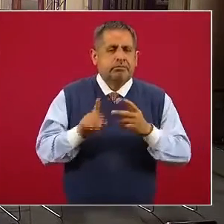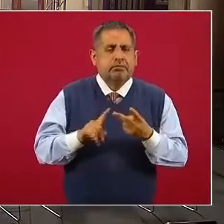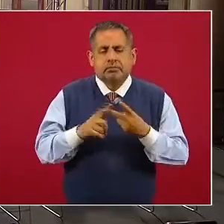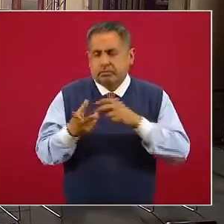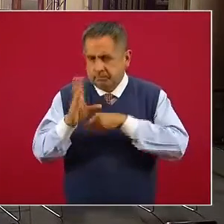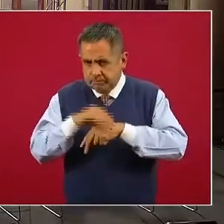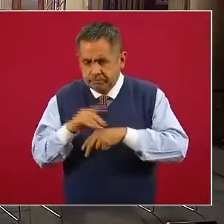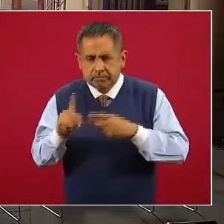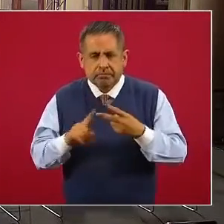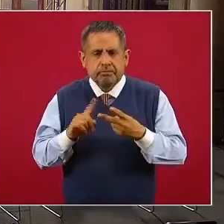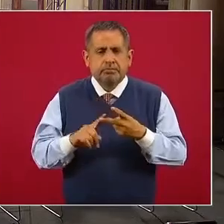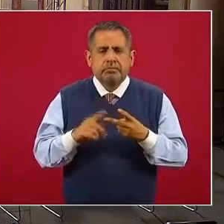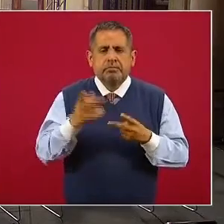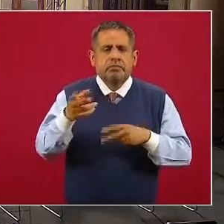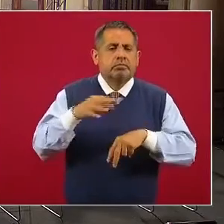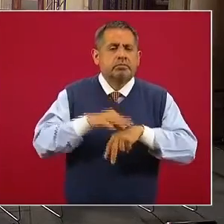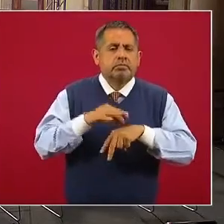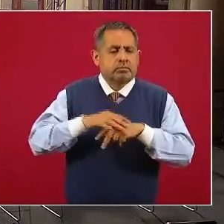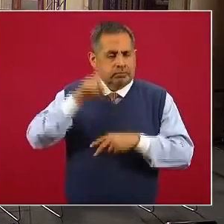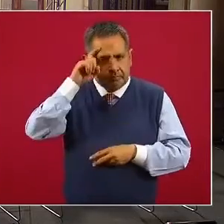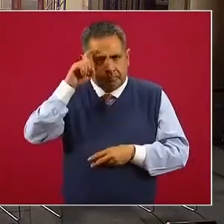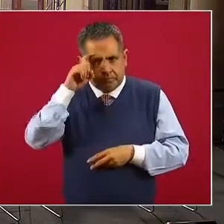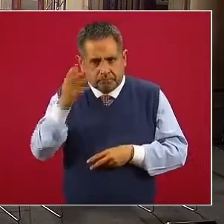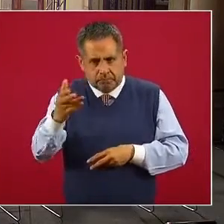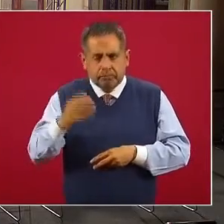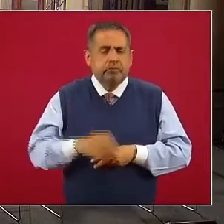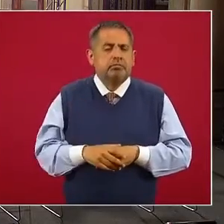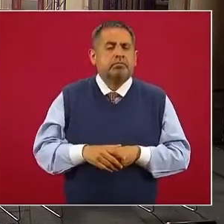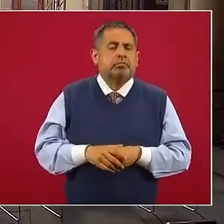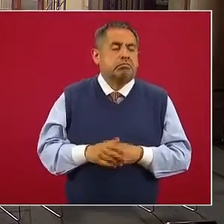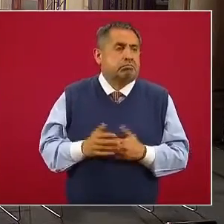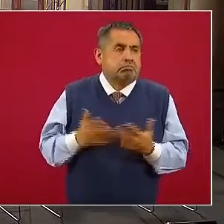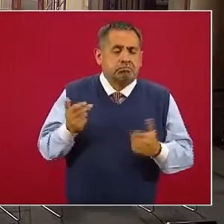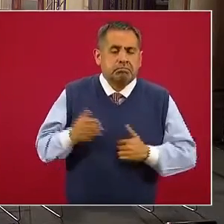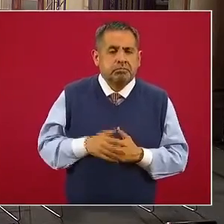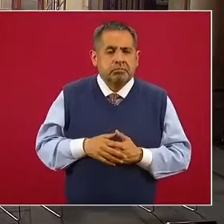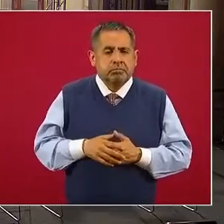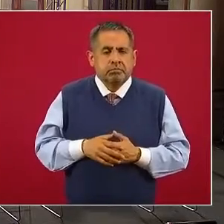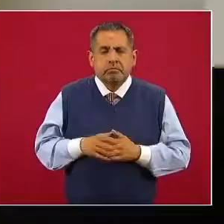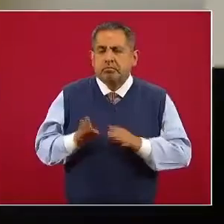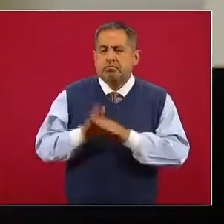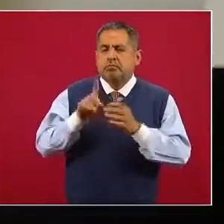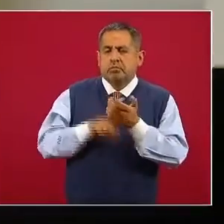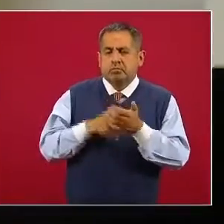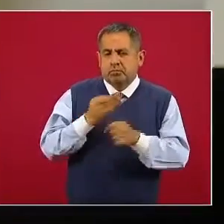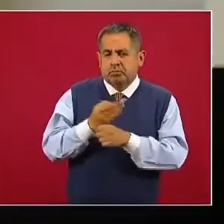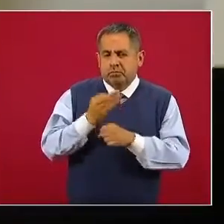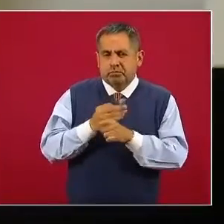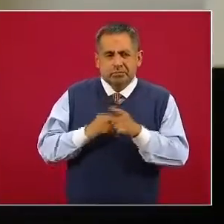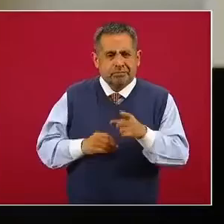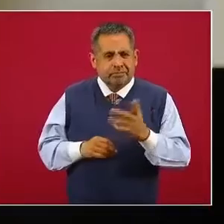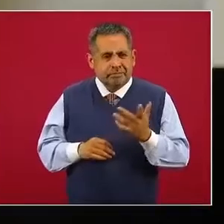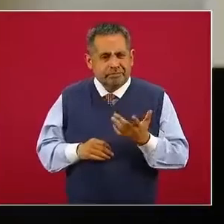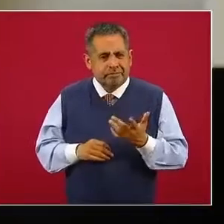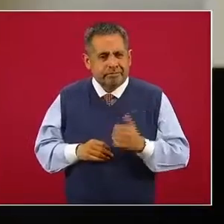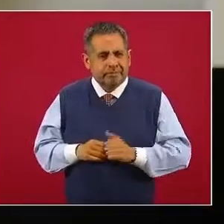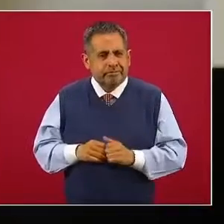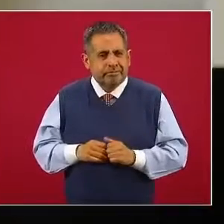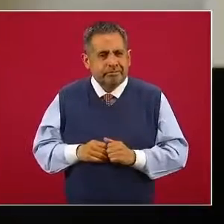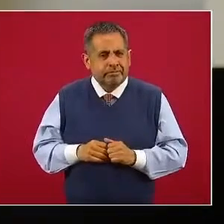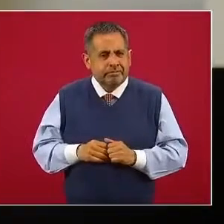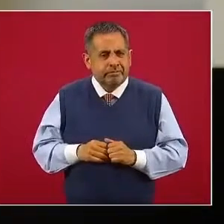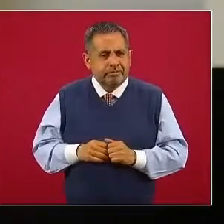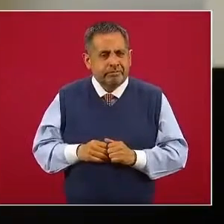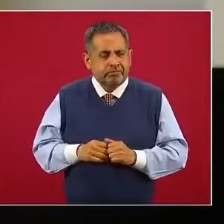si me permite el doctor Gatell, no sé qué tanto está llegando de forma